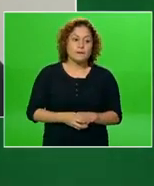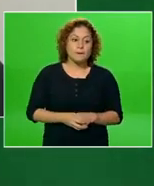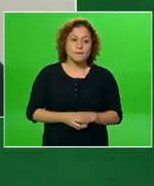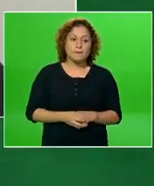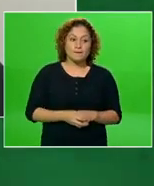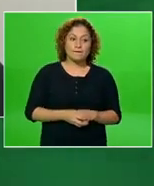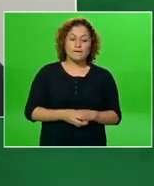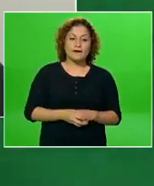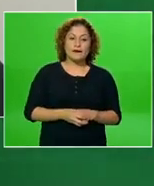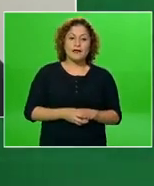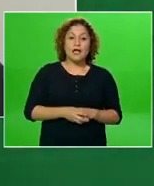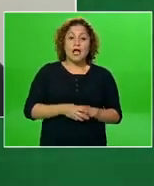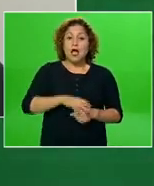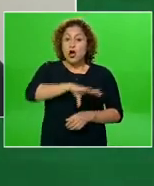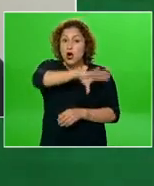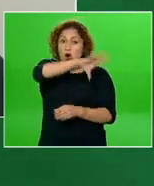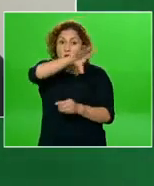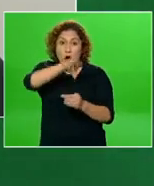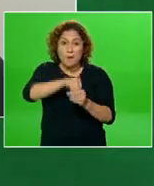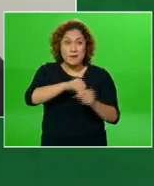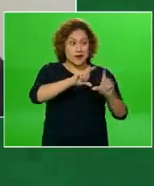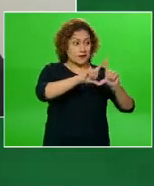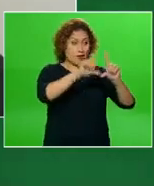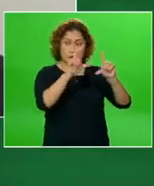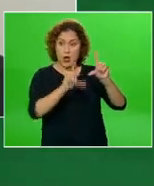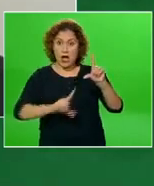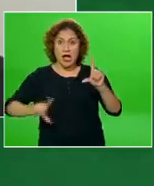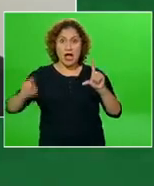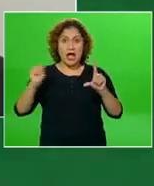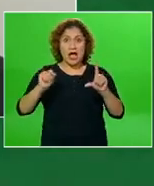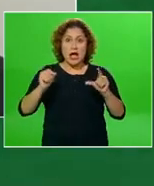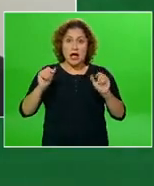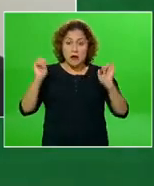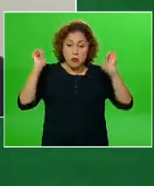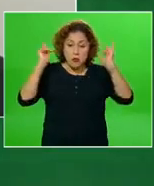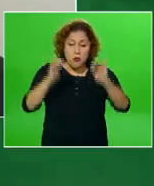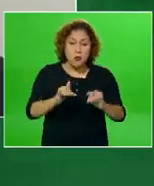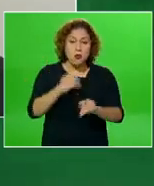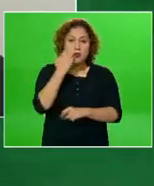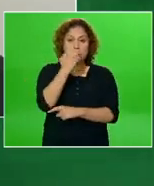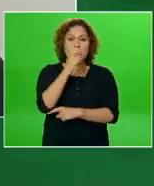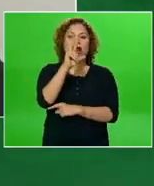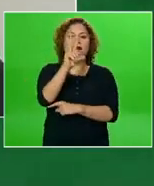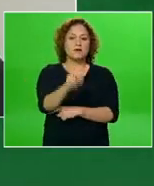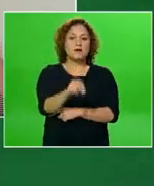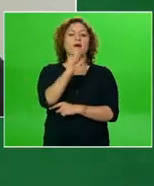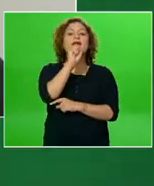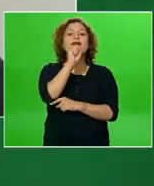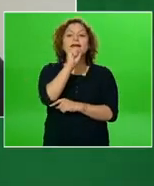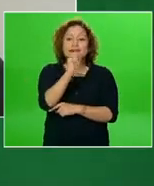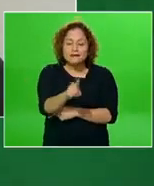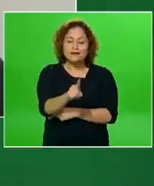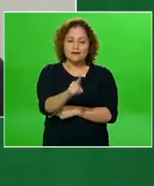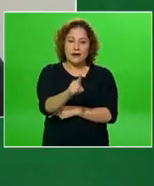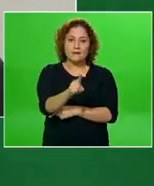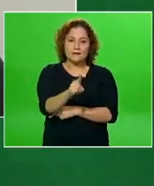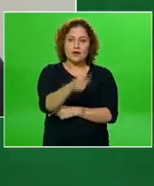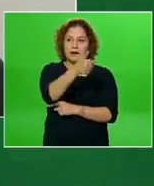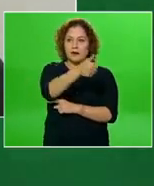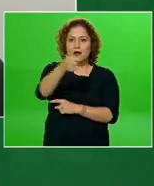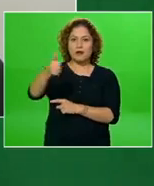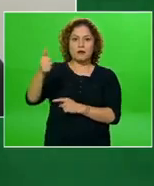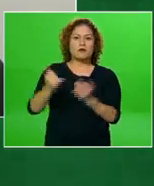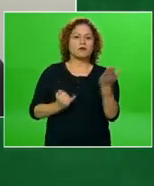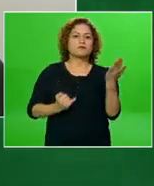un regreso a clases forzado si tenemos las condiciones que acabamos de mencionar se implementan las acciones